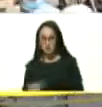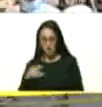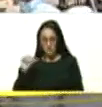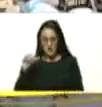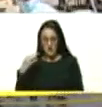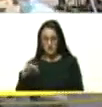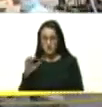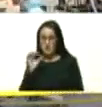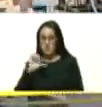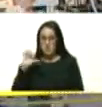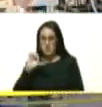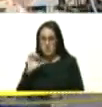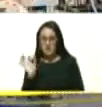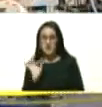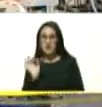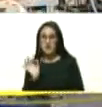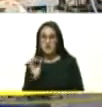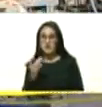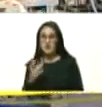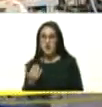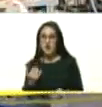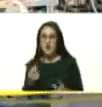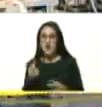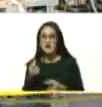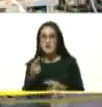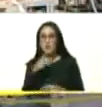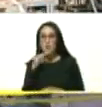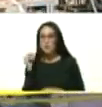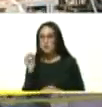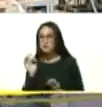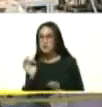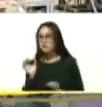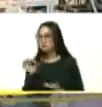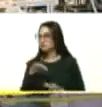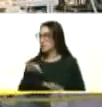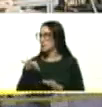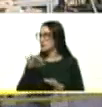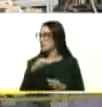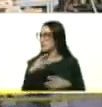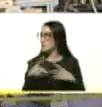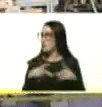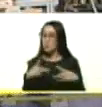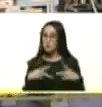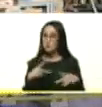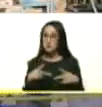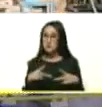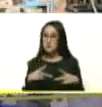tienen aditivos. Hemos desarrollado el ají dulce, lo cosechamos y producimos.